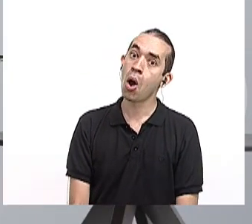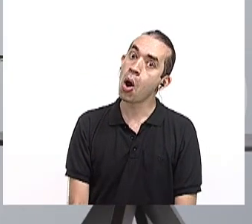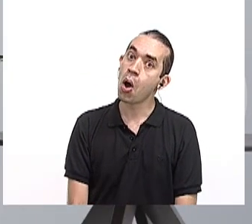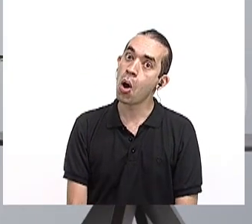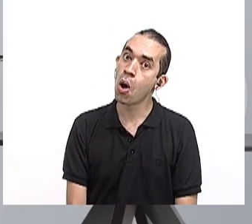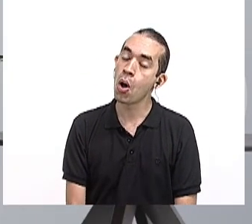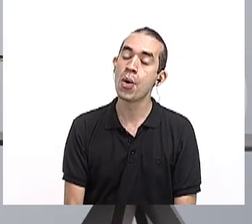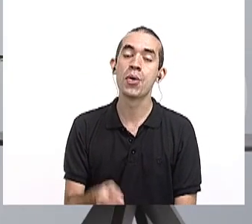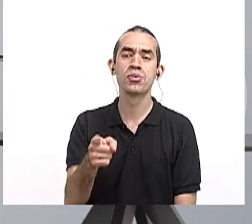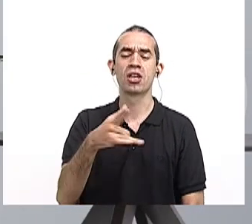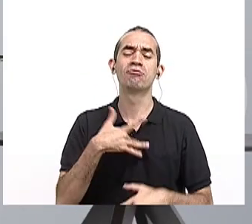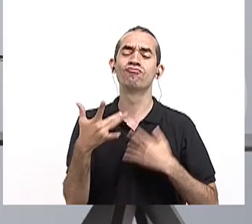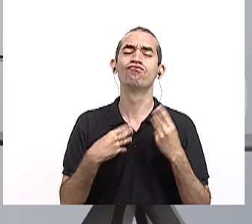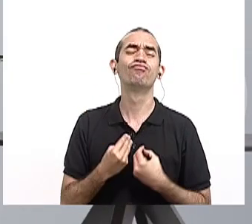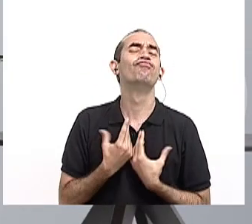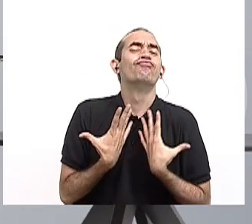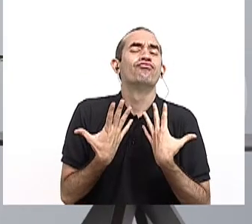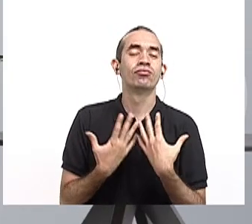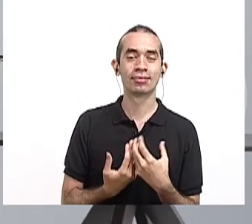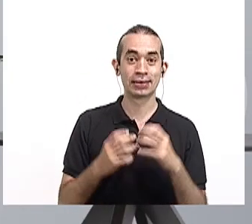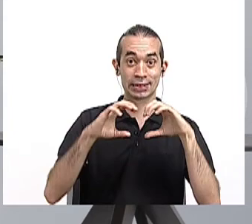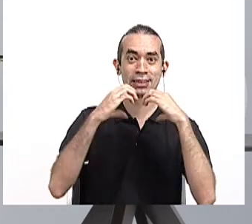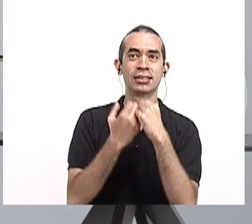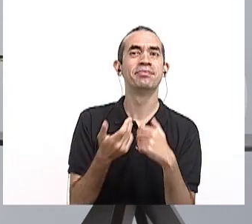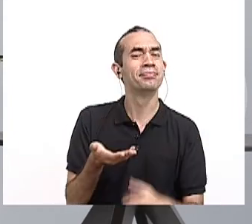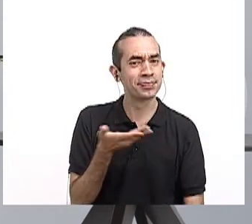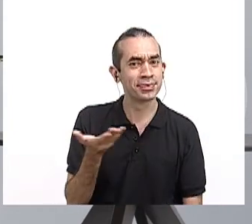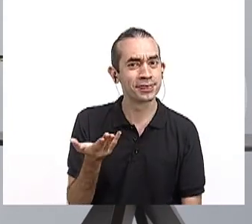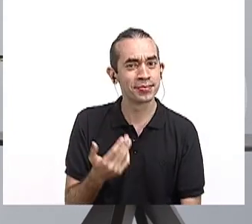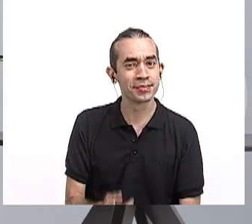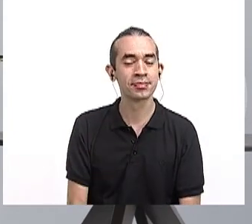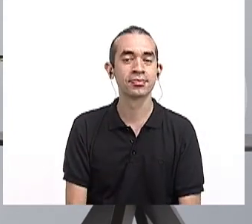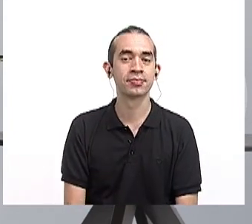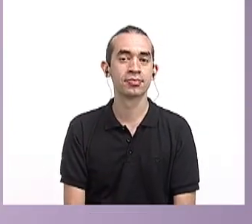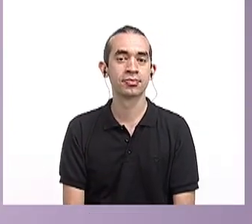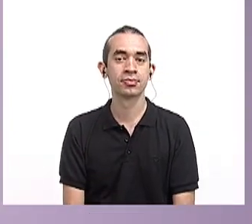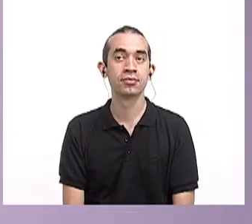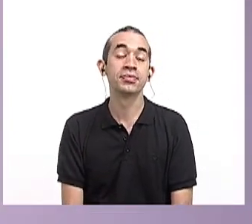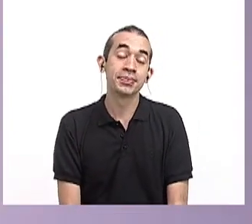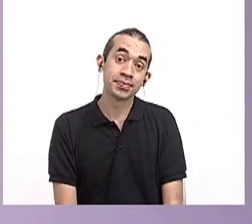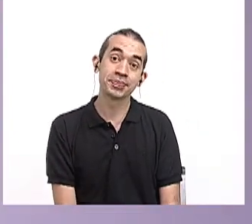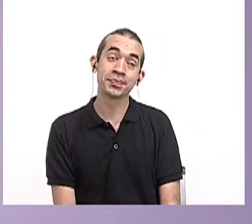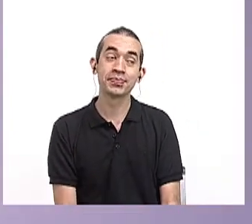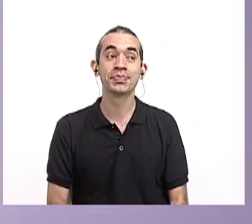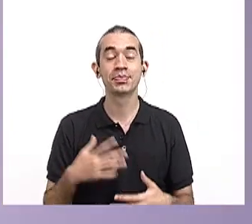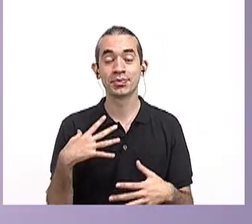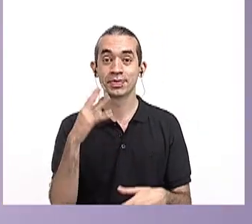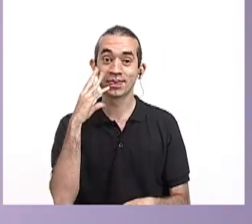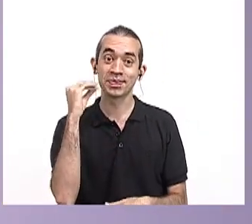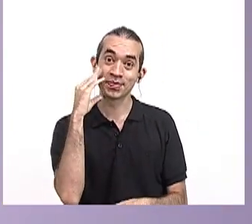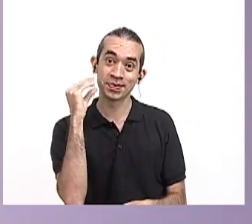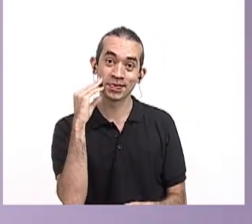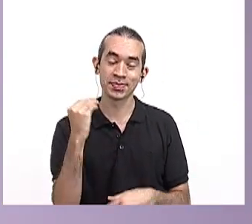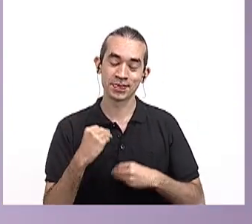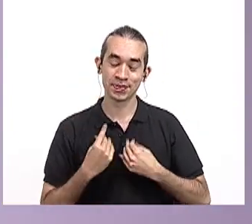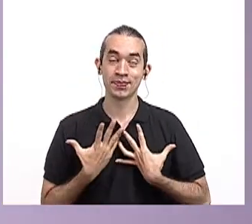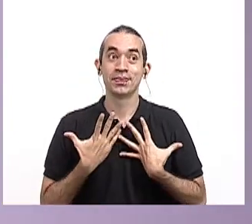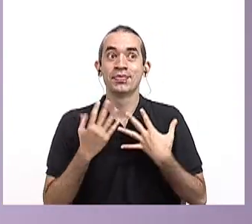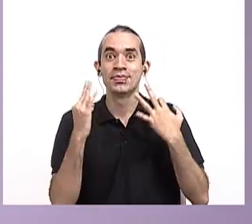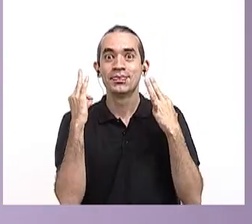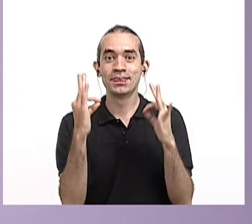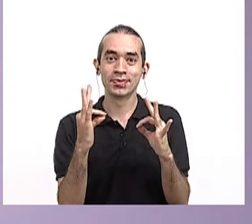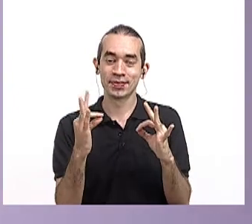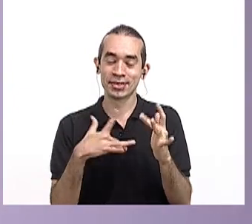¿Y qué experimentaste durante la clase? Es una experiencia gratificante y